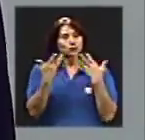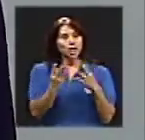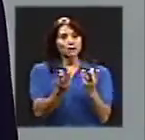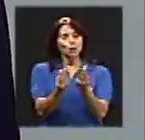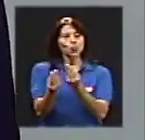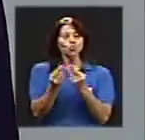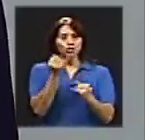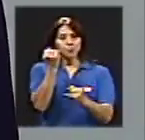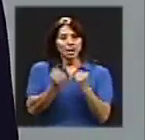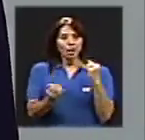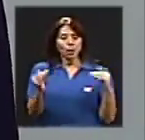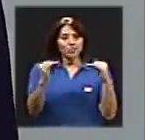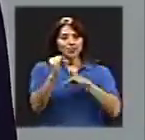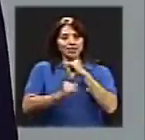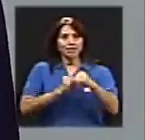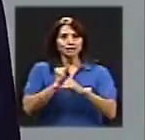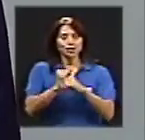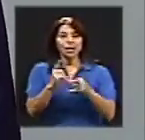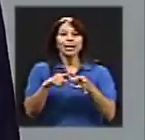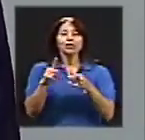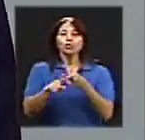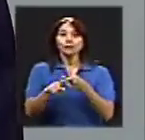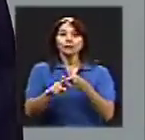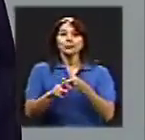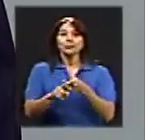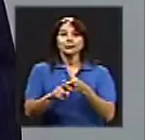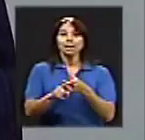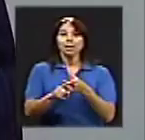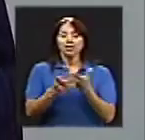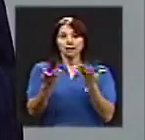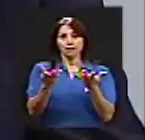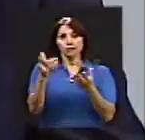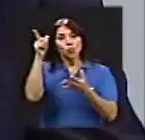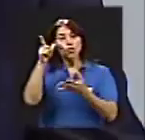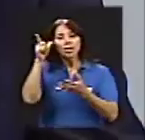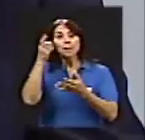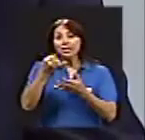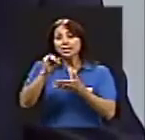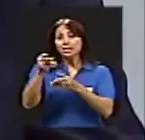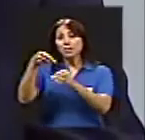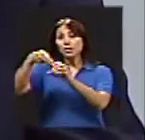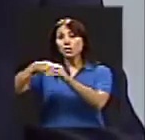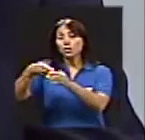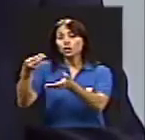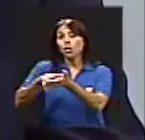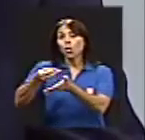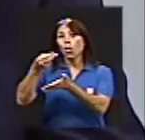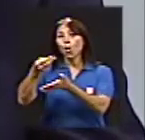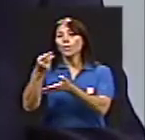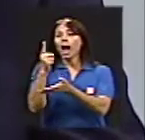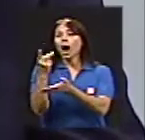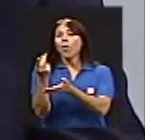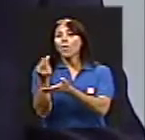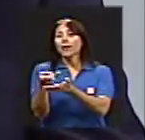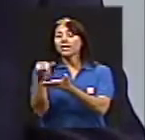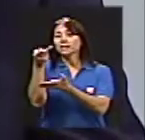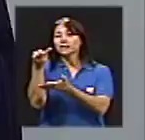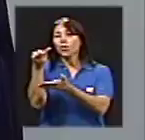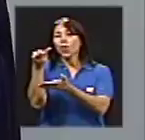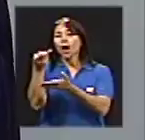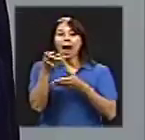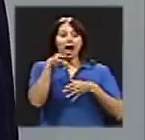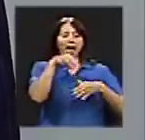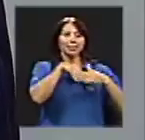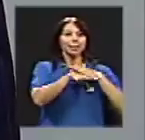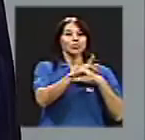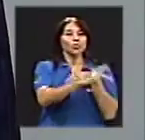pues los precios internos deben variar conforme cambian esos precios. Eso significa que a veces los precios van